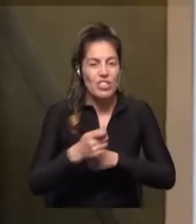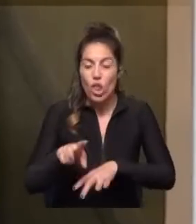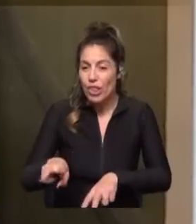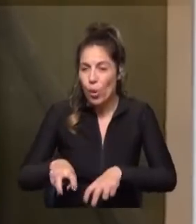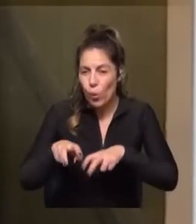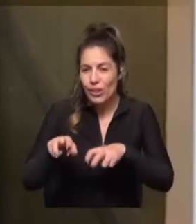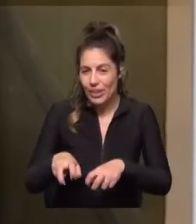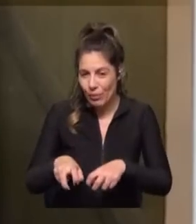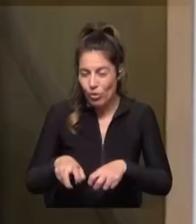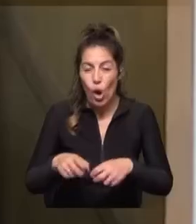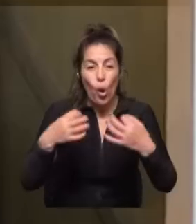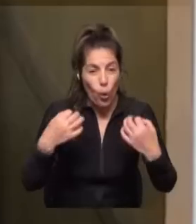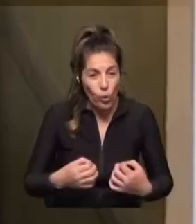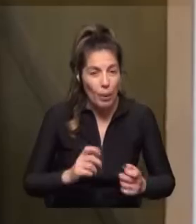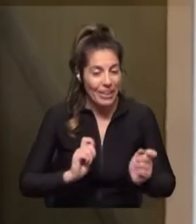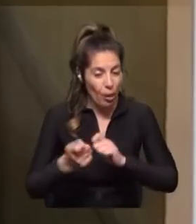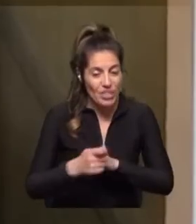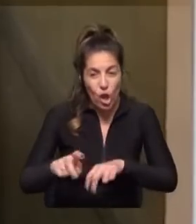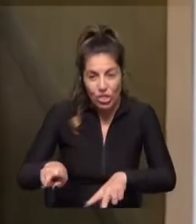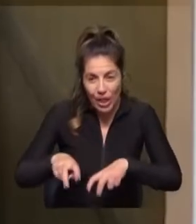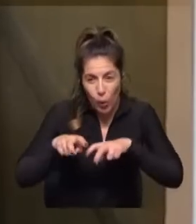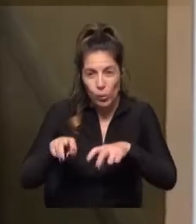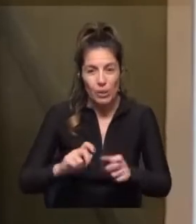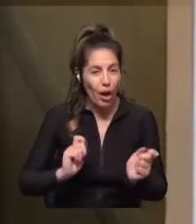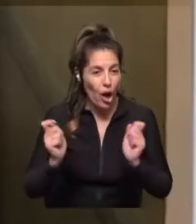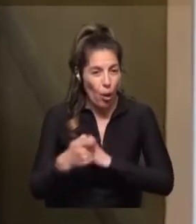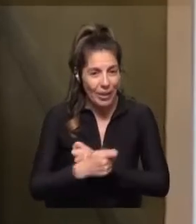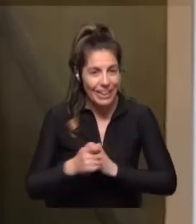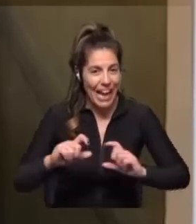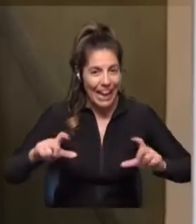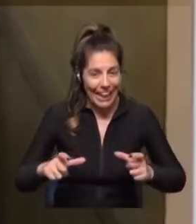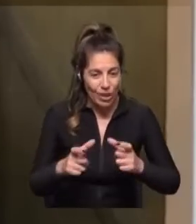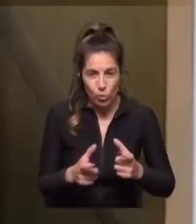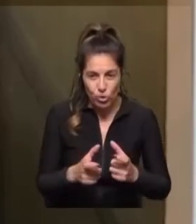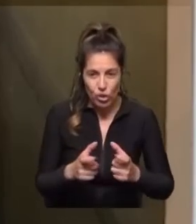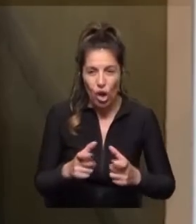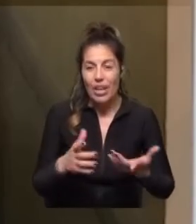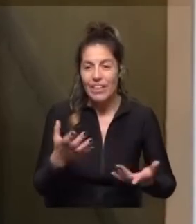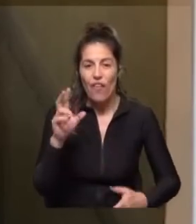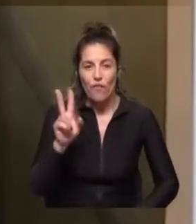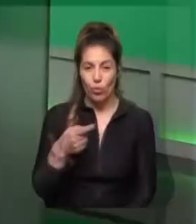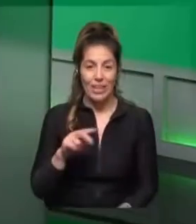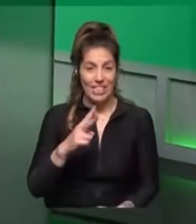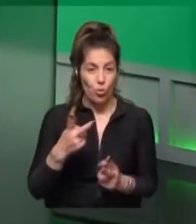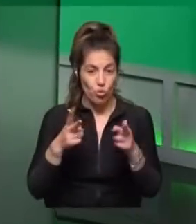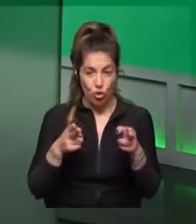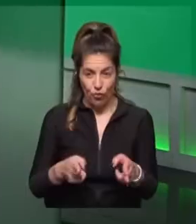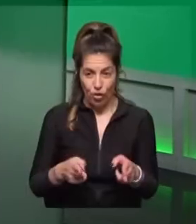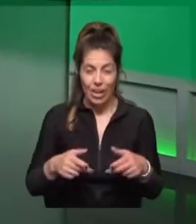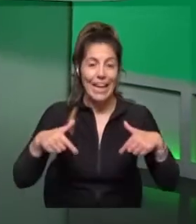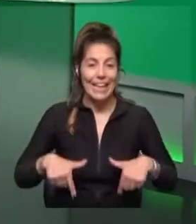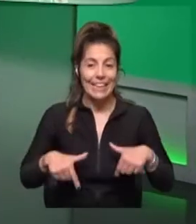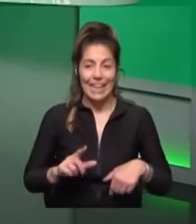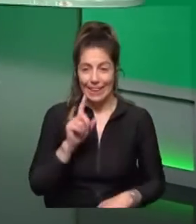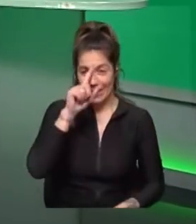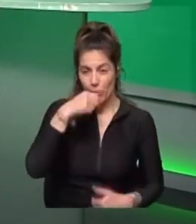y justamente la reconversión de cultivos La idea es reconvertir a producción por ejemplo de frutas y verduras la intendencia de